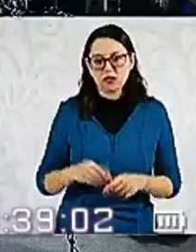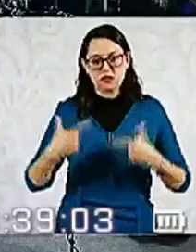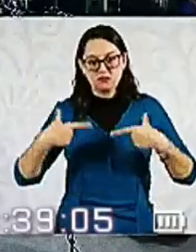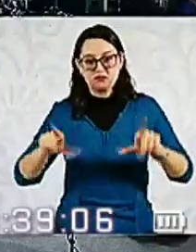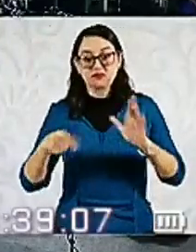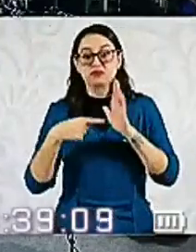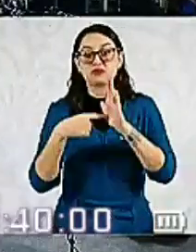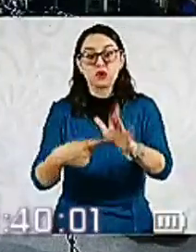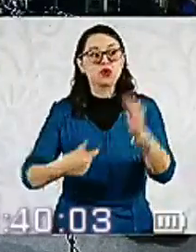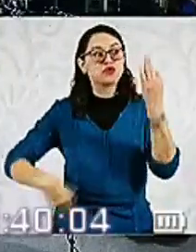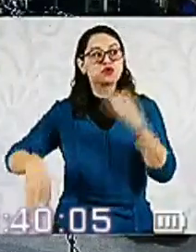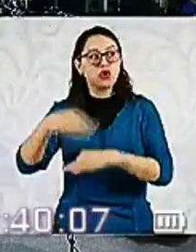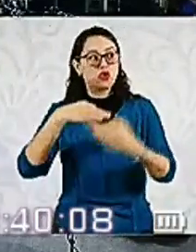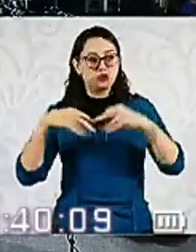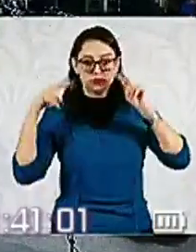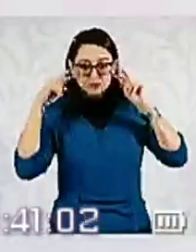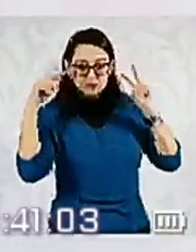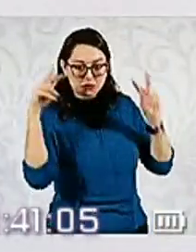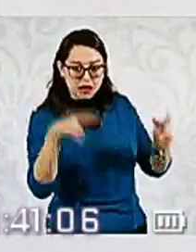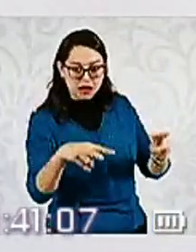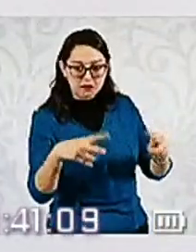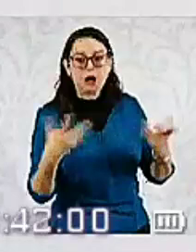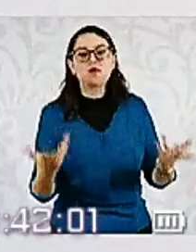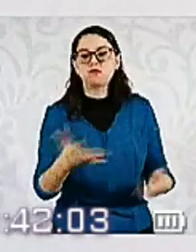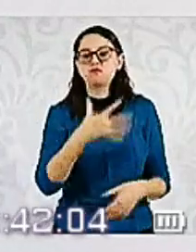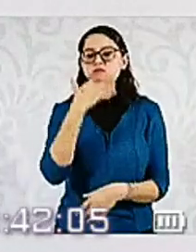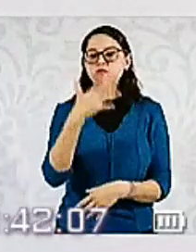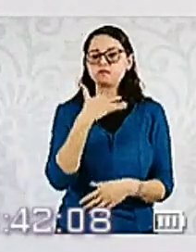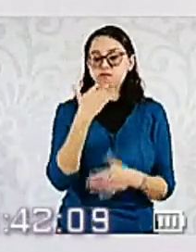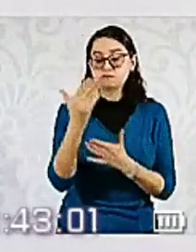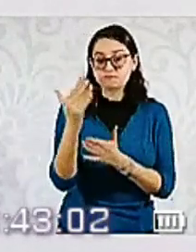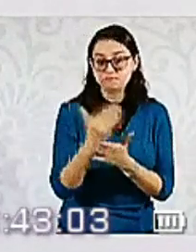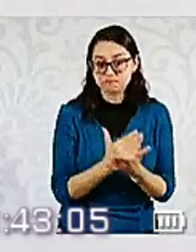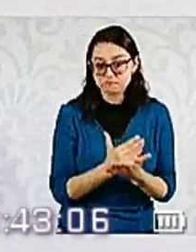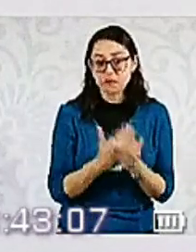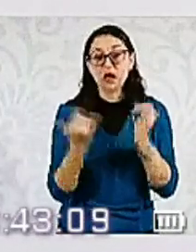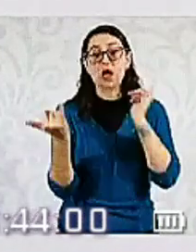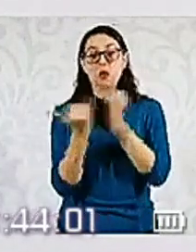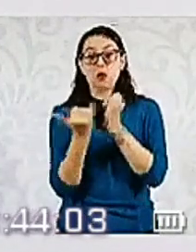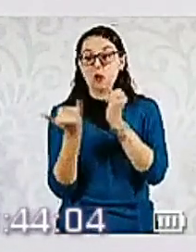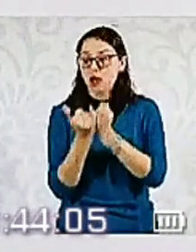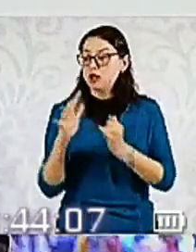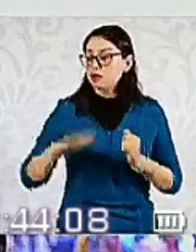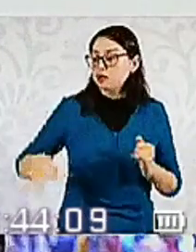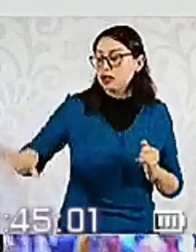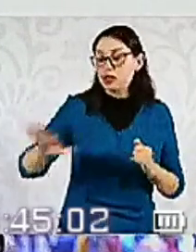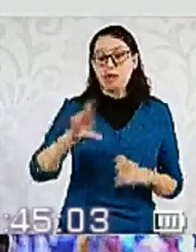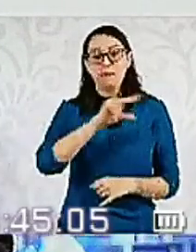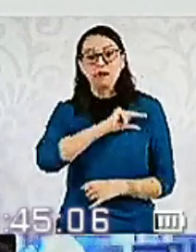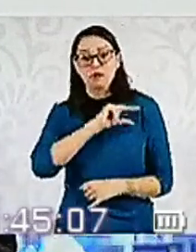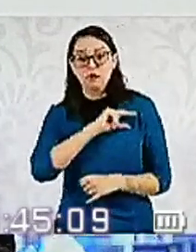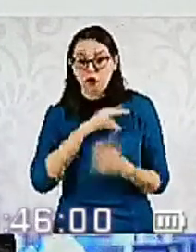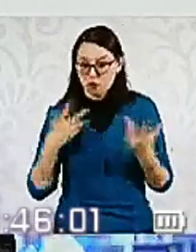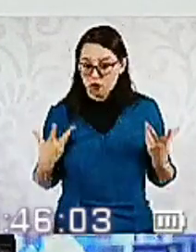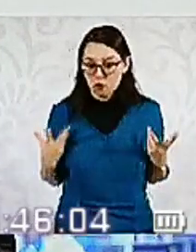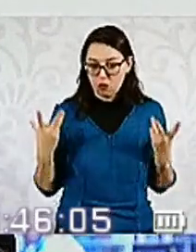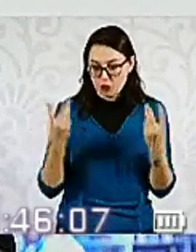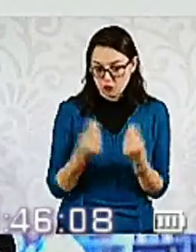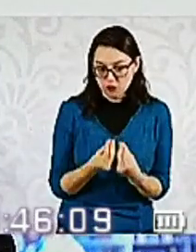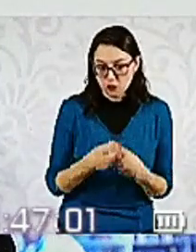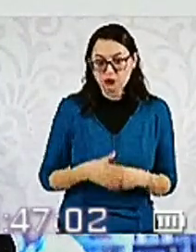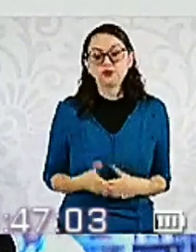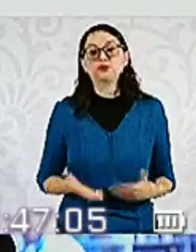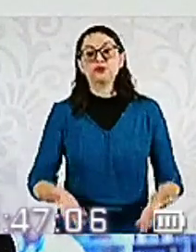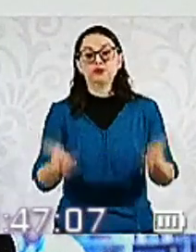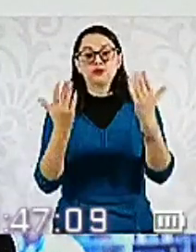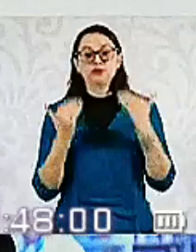que haya corrupción. Y obviamente sumar a la sociedad y al sector privado en todos los trabajos. La siguiente, por favor. Y la